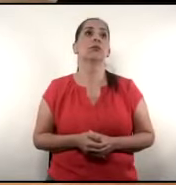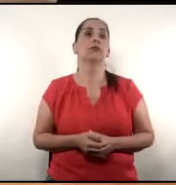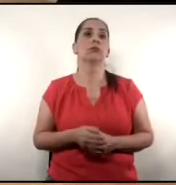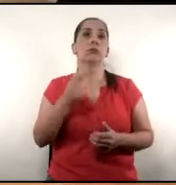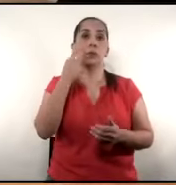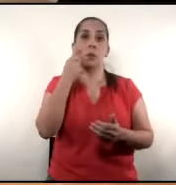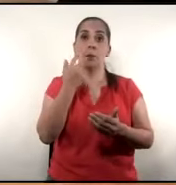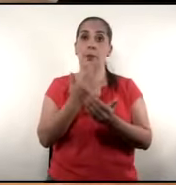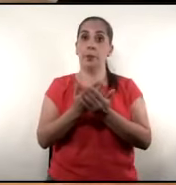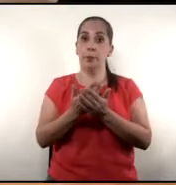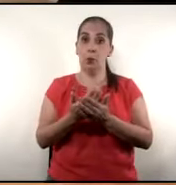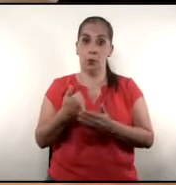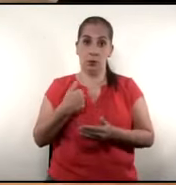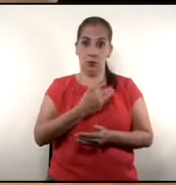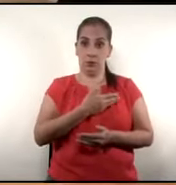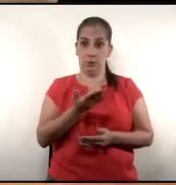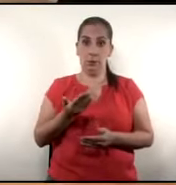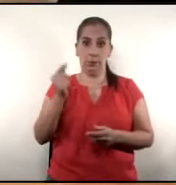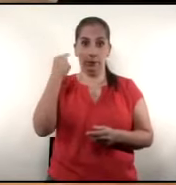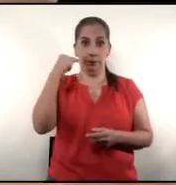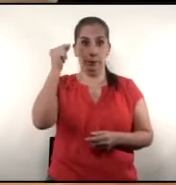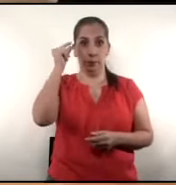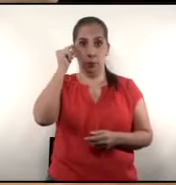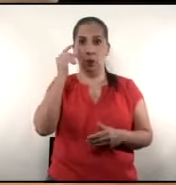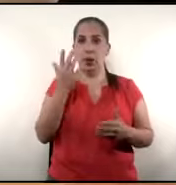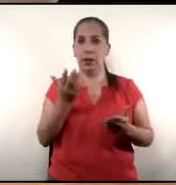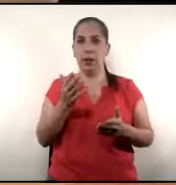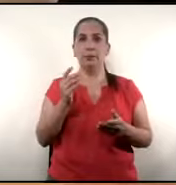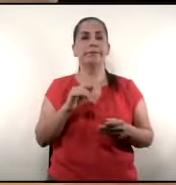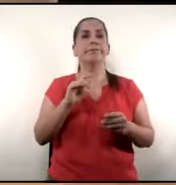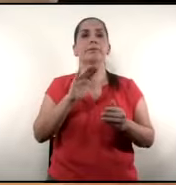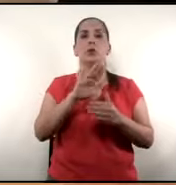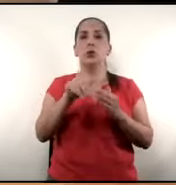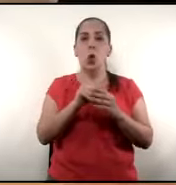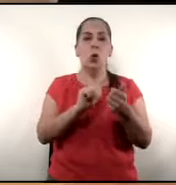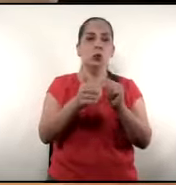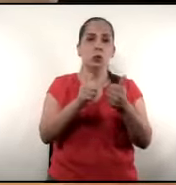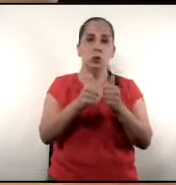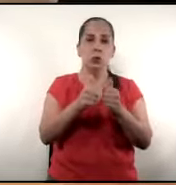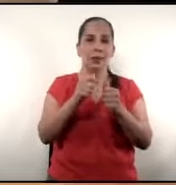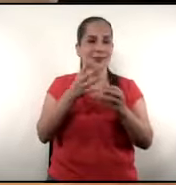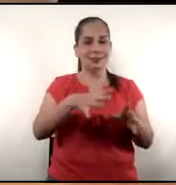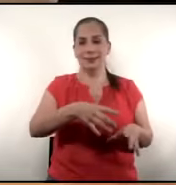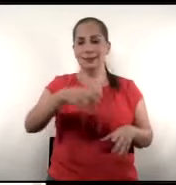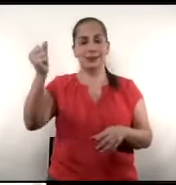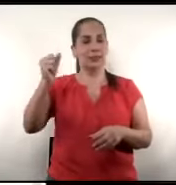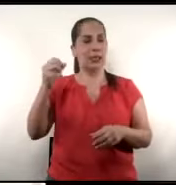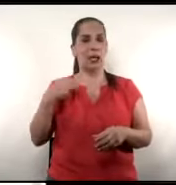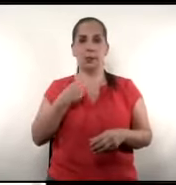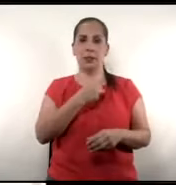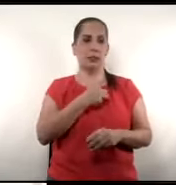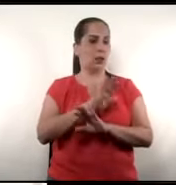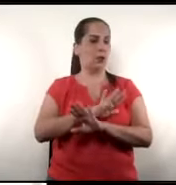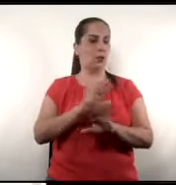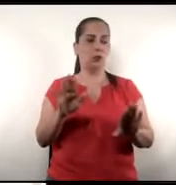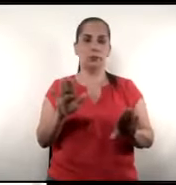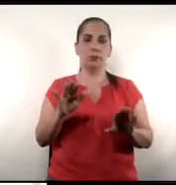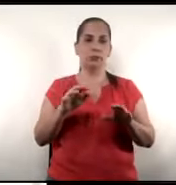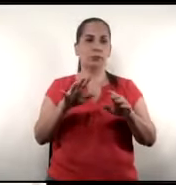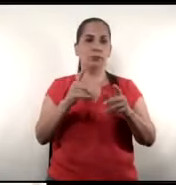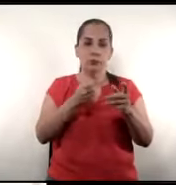Una propuesta que tenemos nosotros es sacar las auditorías de los ministerios. El concepto de la